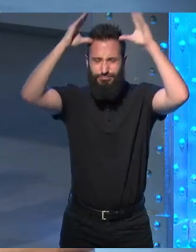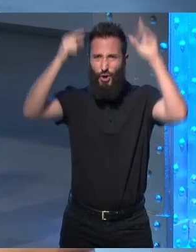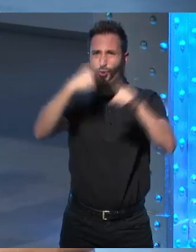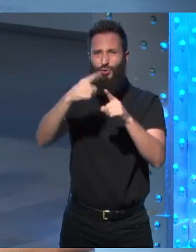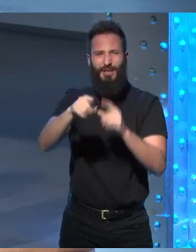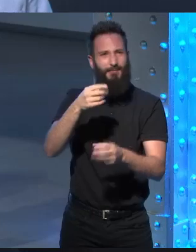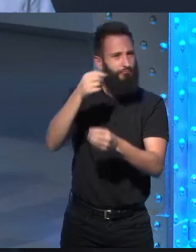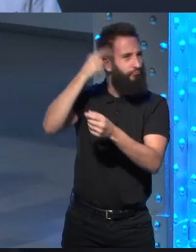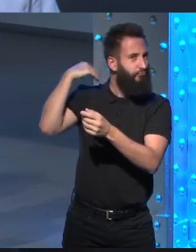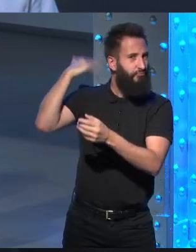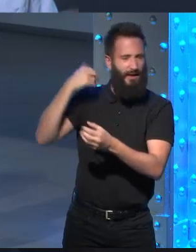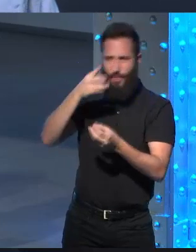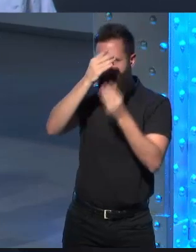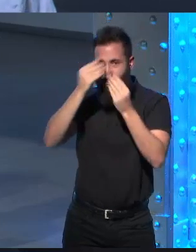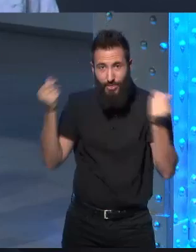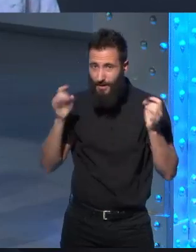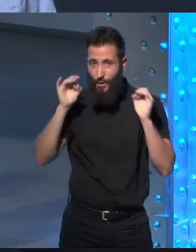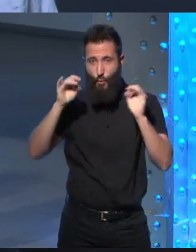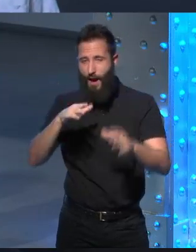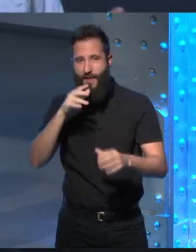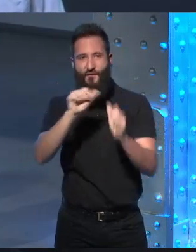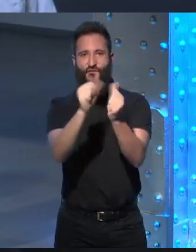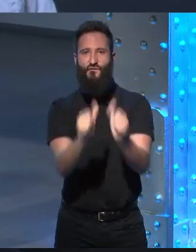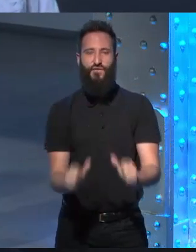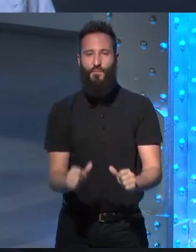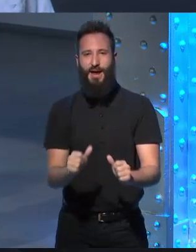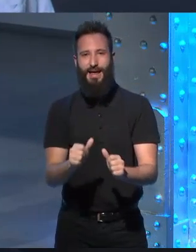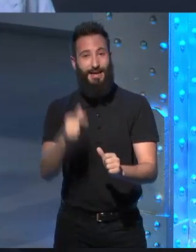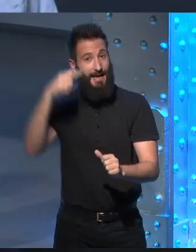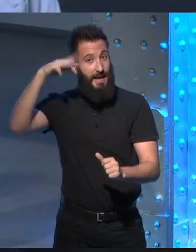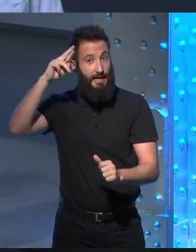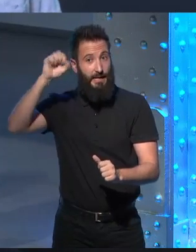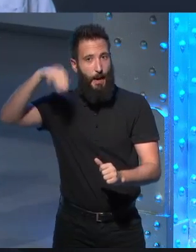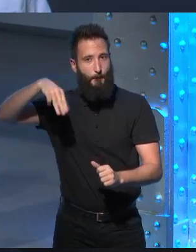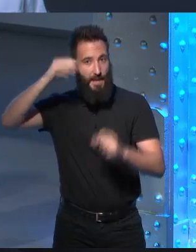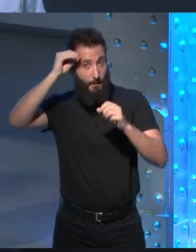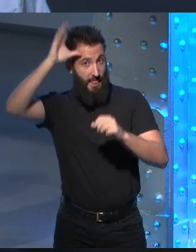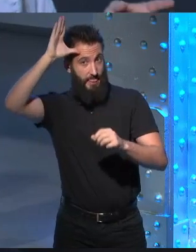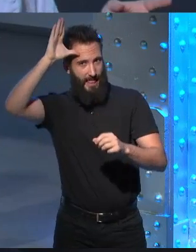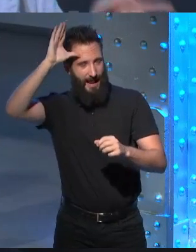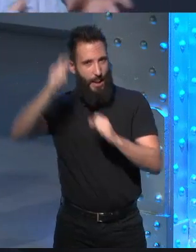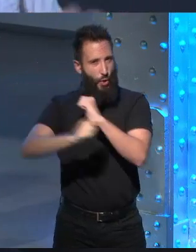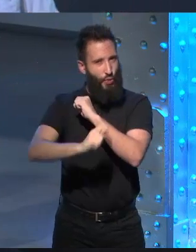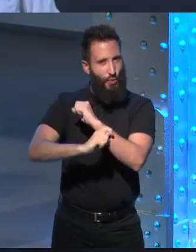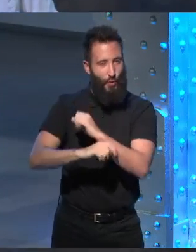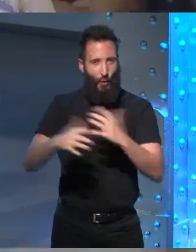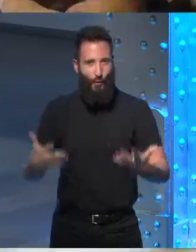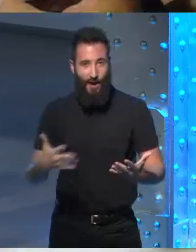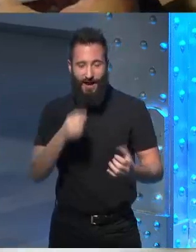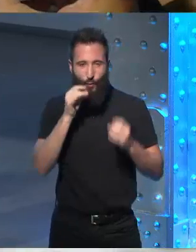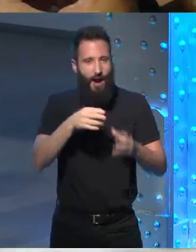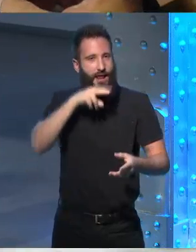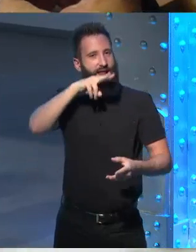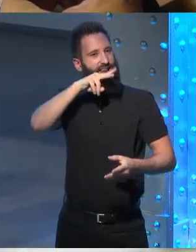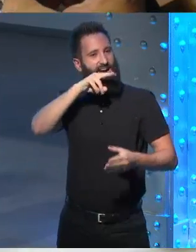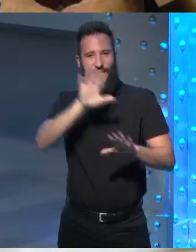olvidar, pesan más, ¿no? Y hay como una manera de hackear, digamos, esa RAM mental Y es con narrativa.